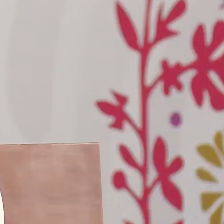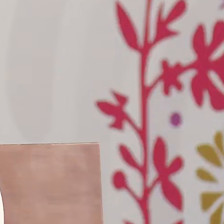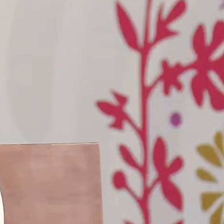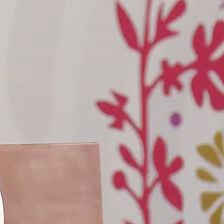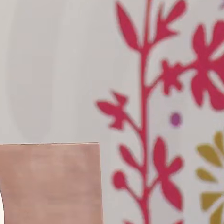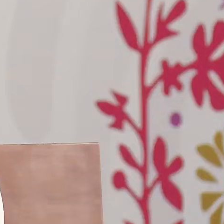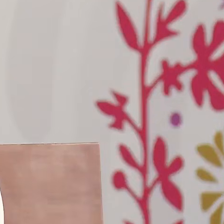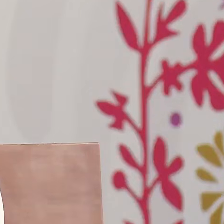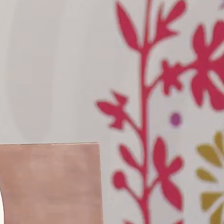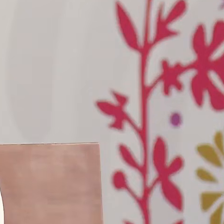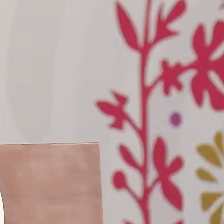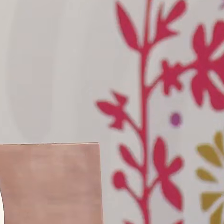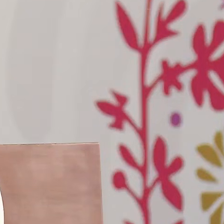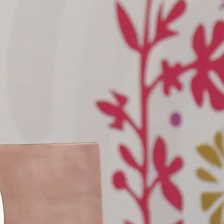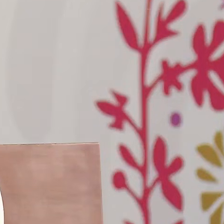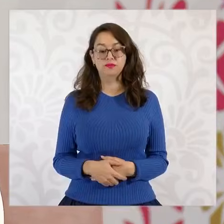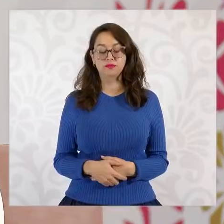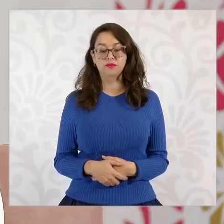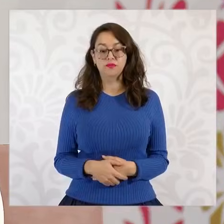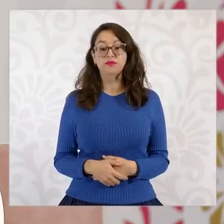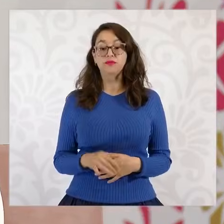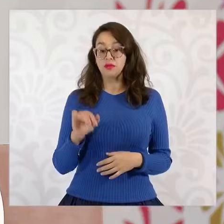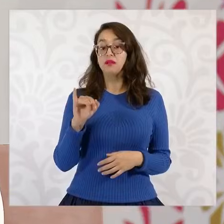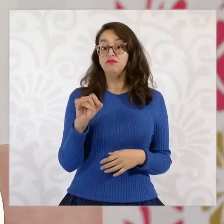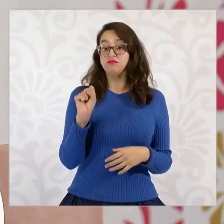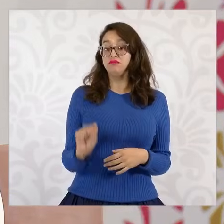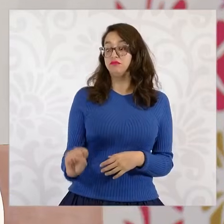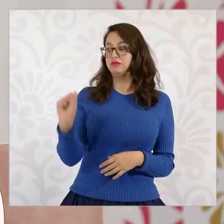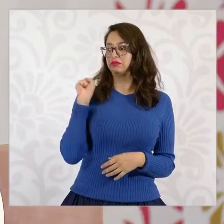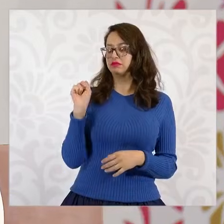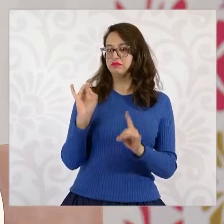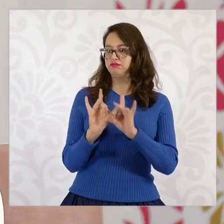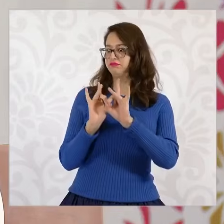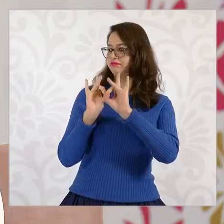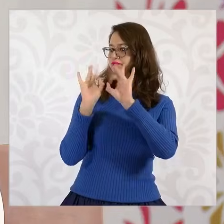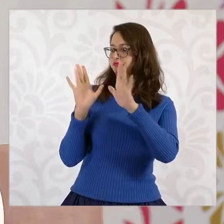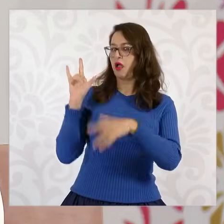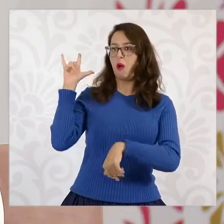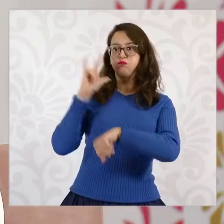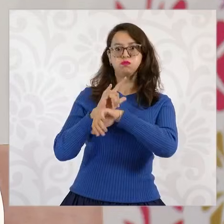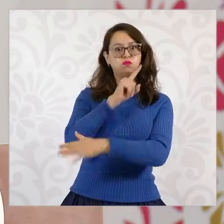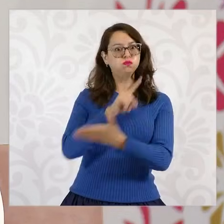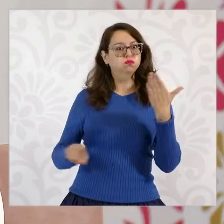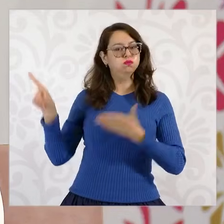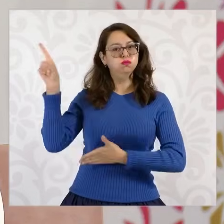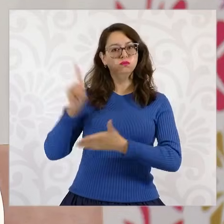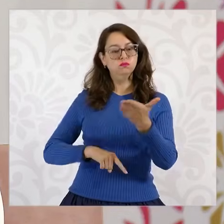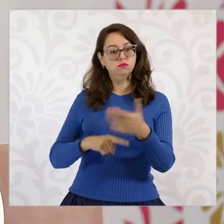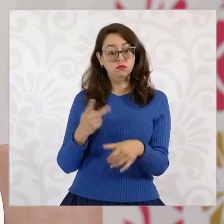había cancelado algunos vuelos. Ahí lo que se hizo fue, bajo el liderazgo